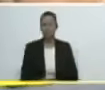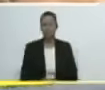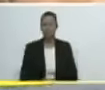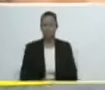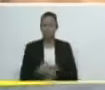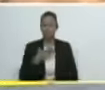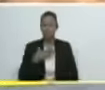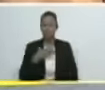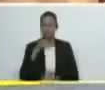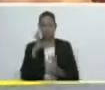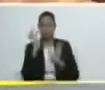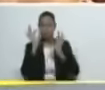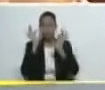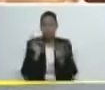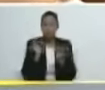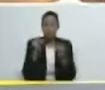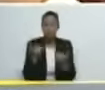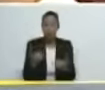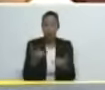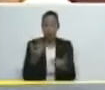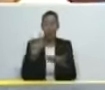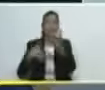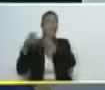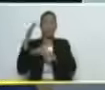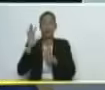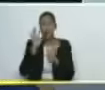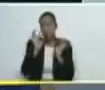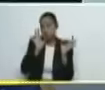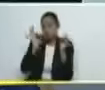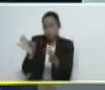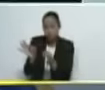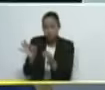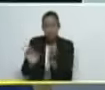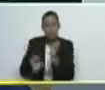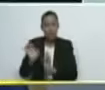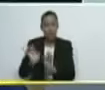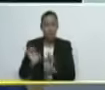veo en el pasado vivido.